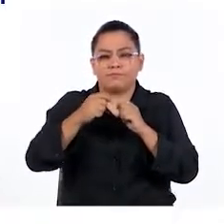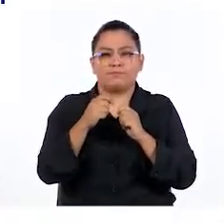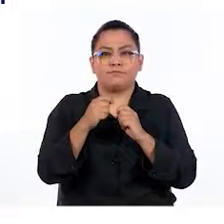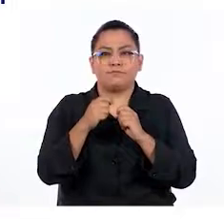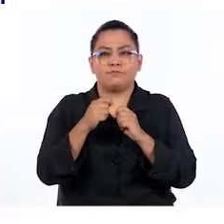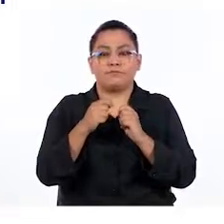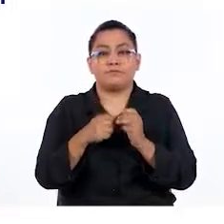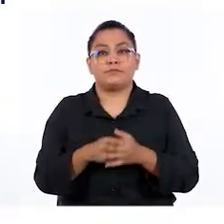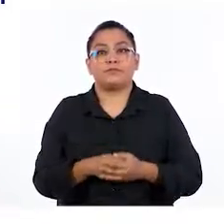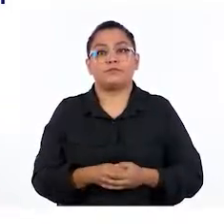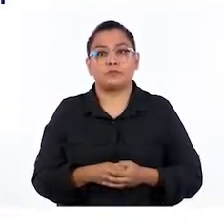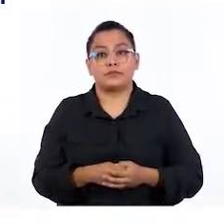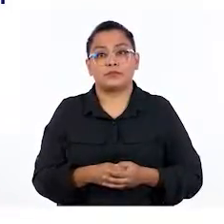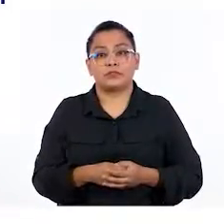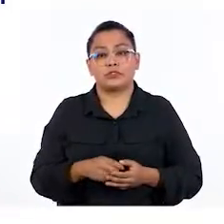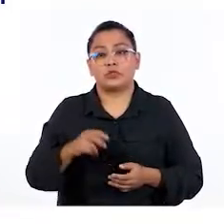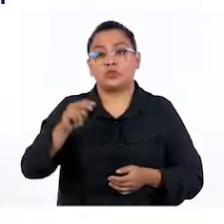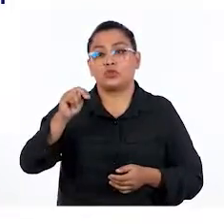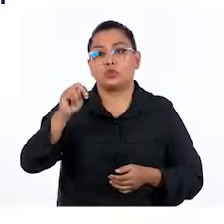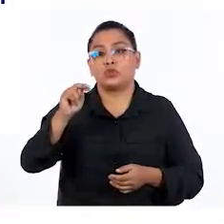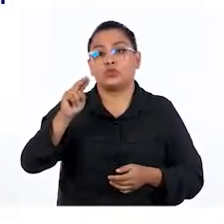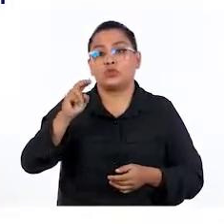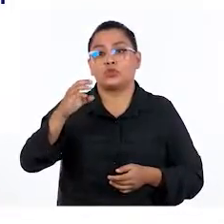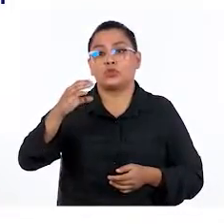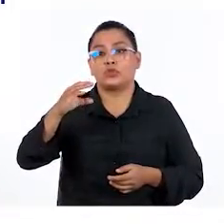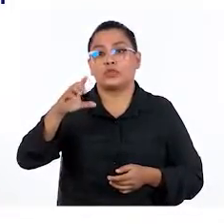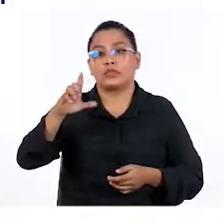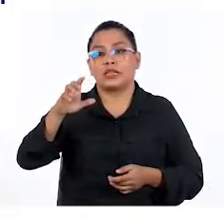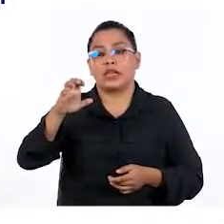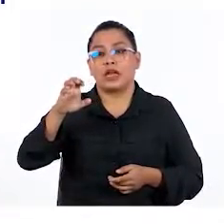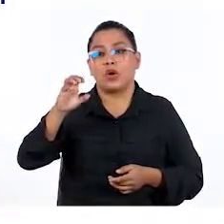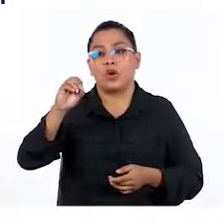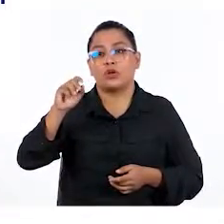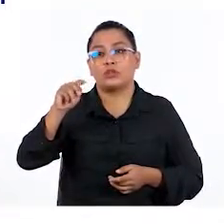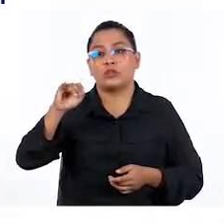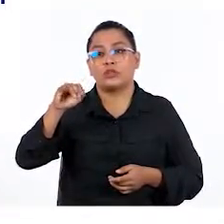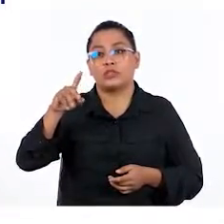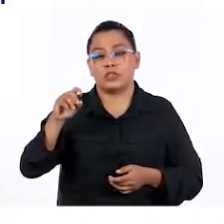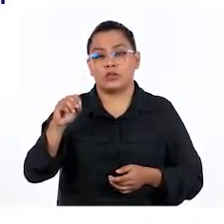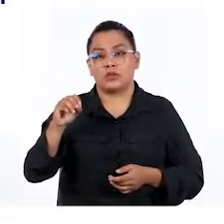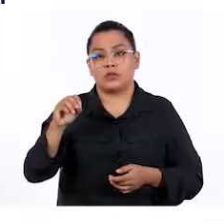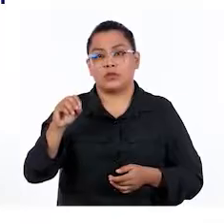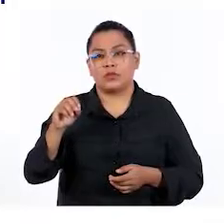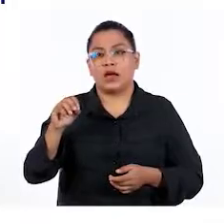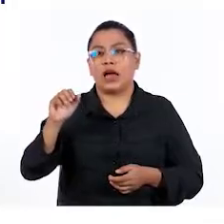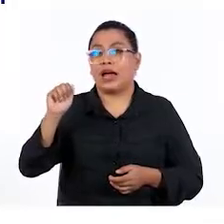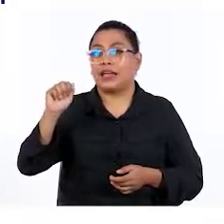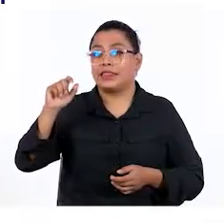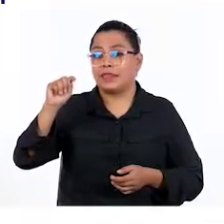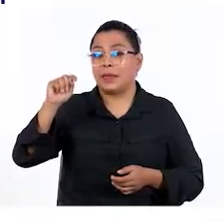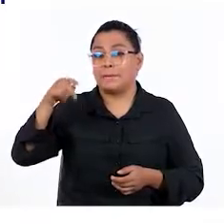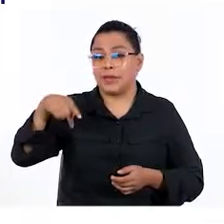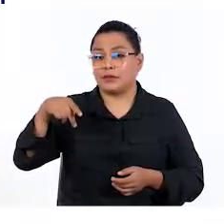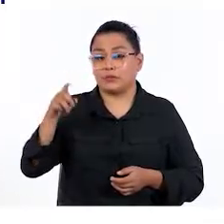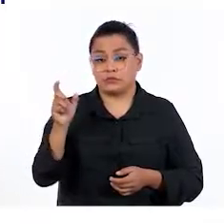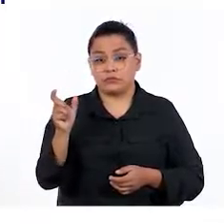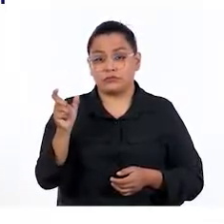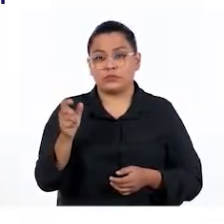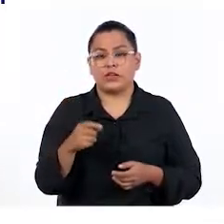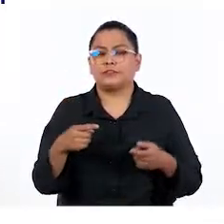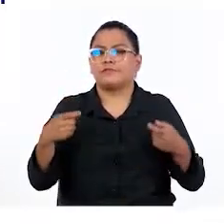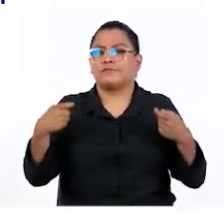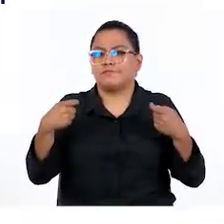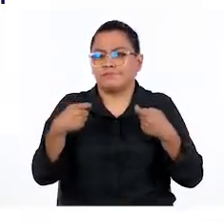acá llamada nucleótido trifosfatado. Normalmente decimos que el ATP es energía y pues